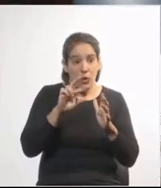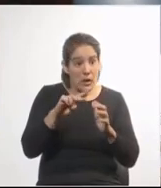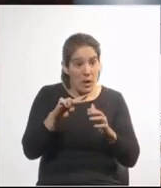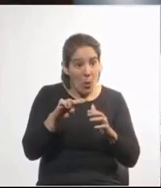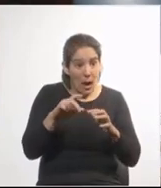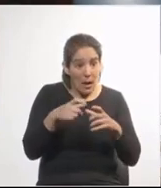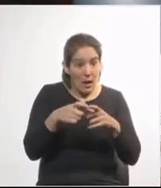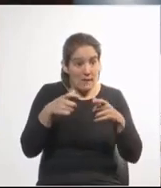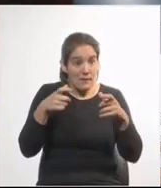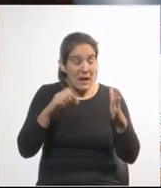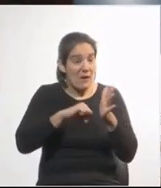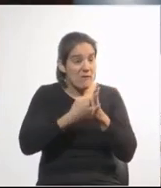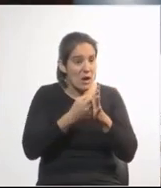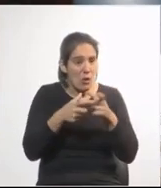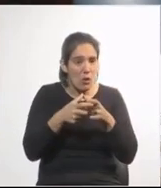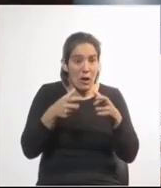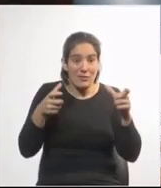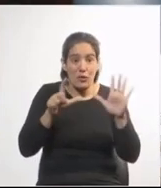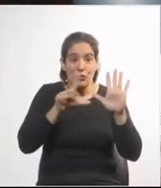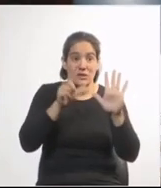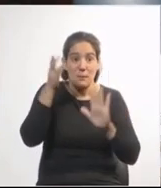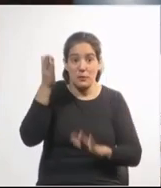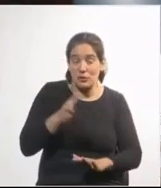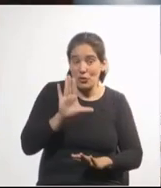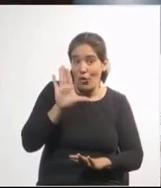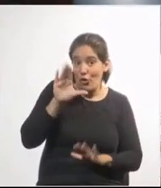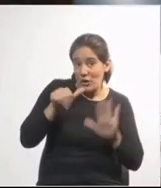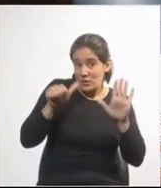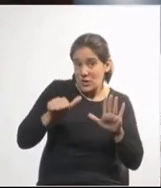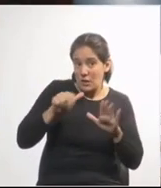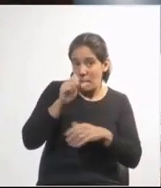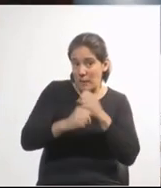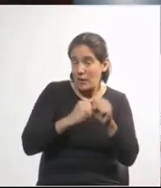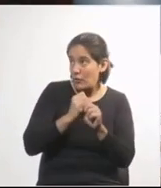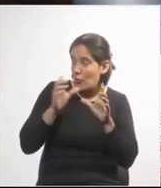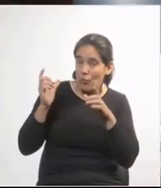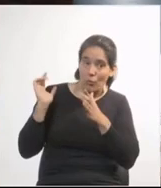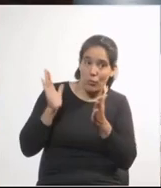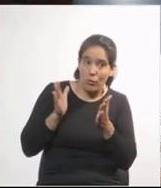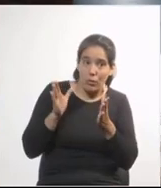un 7,3% en los primeros 6 meses del año